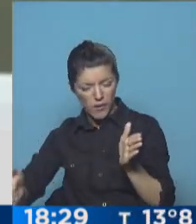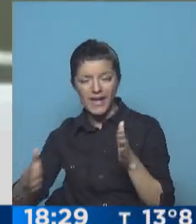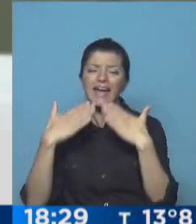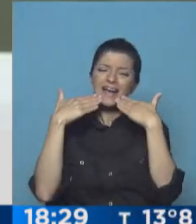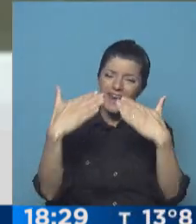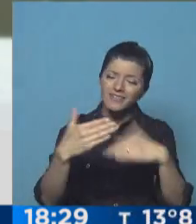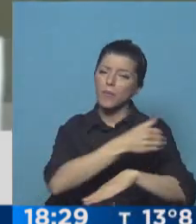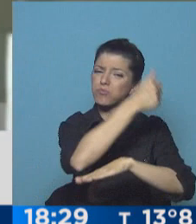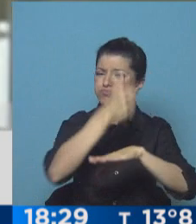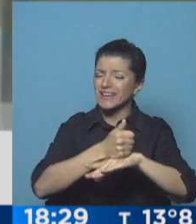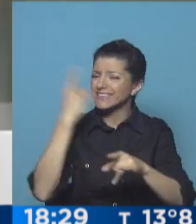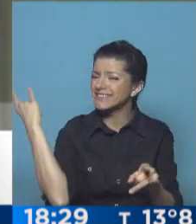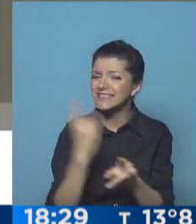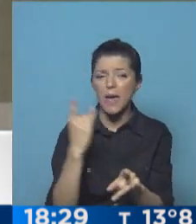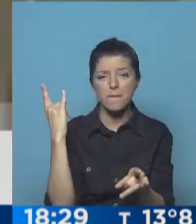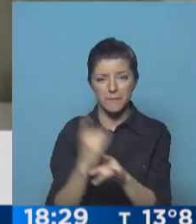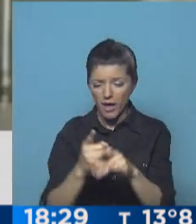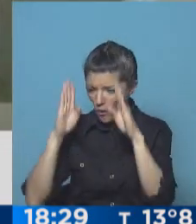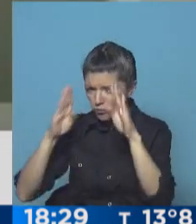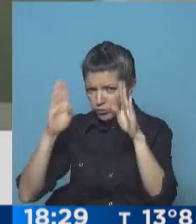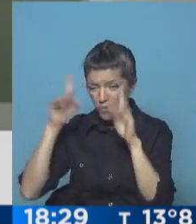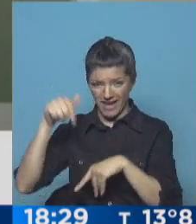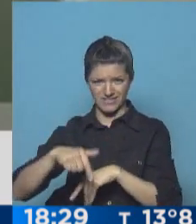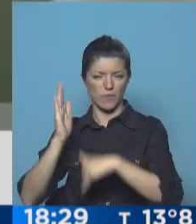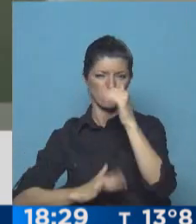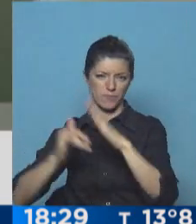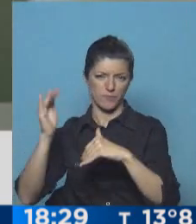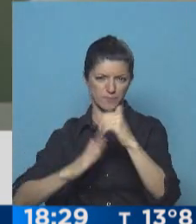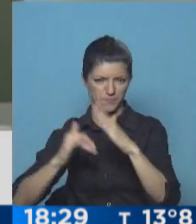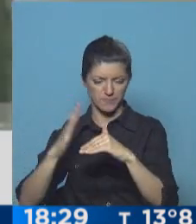estar todo el tiempo siguiendo esta obra.